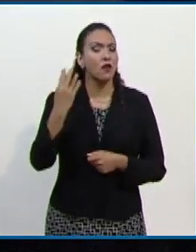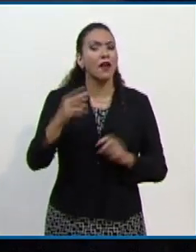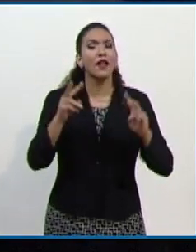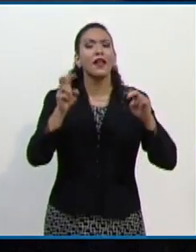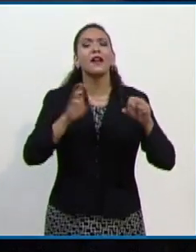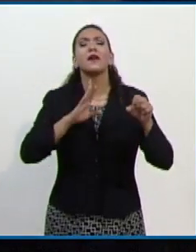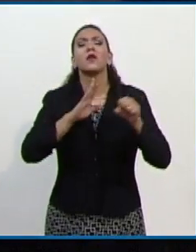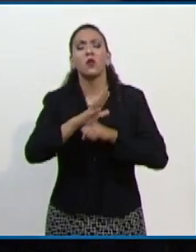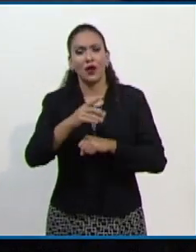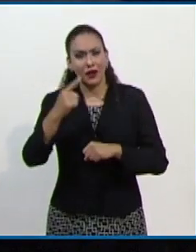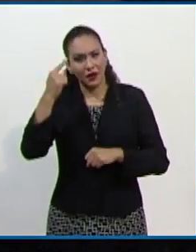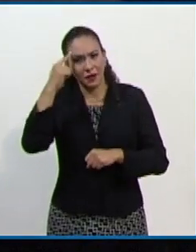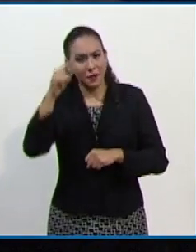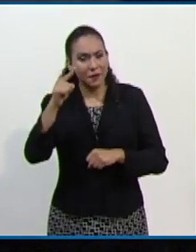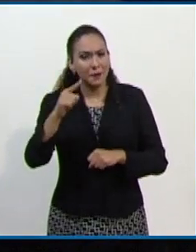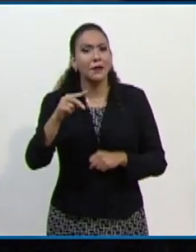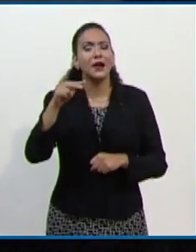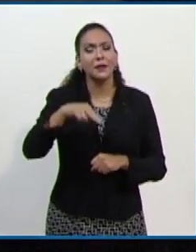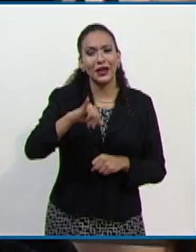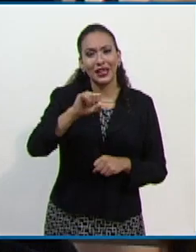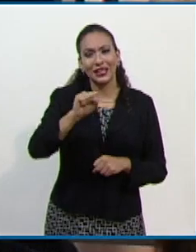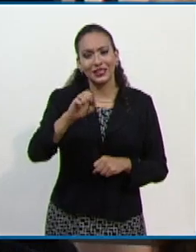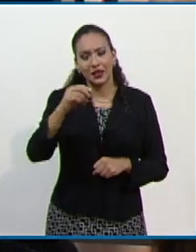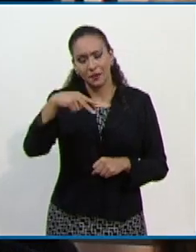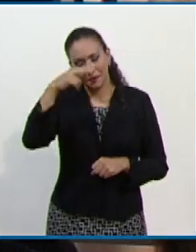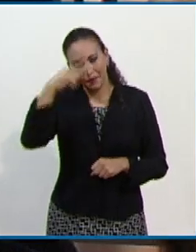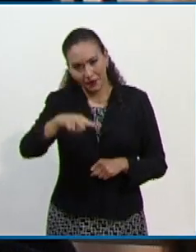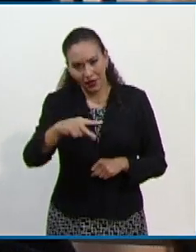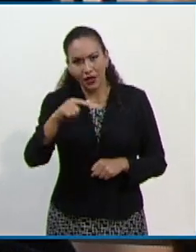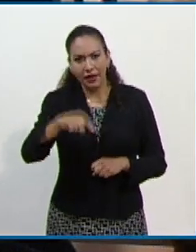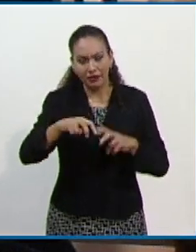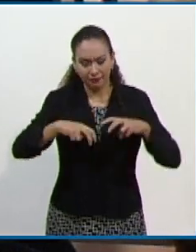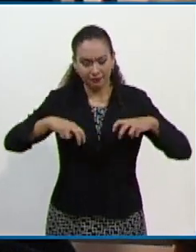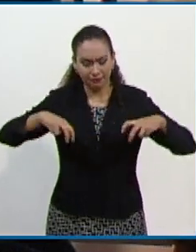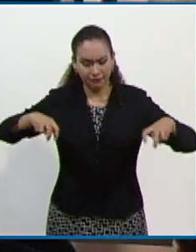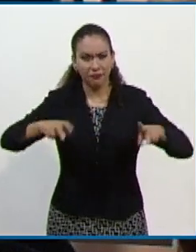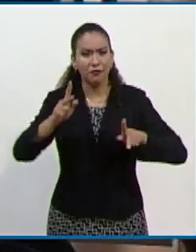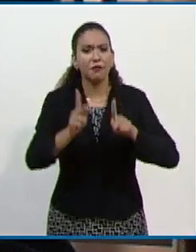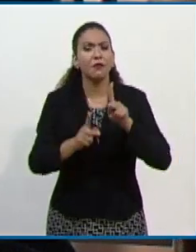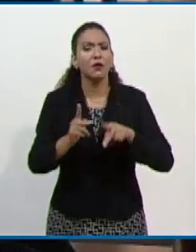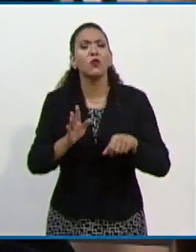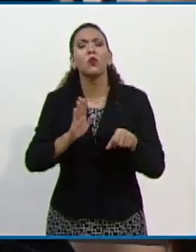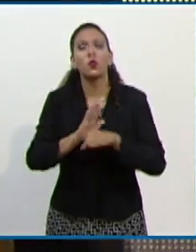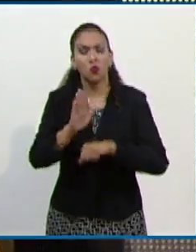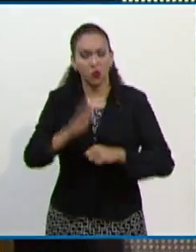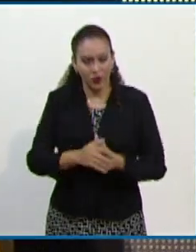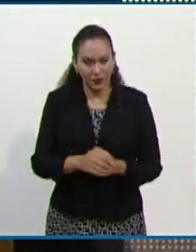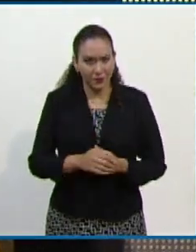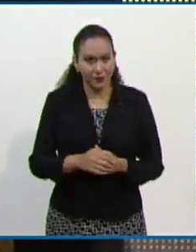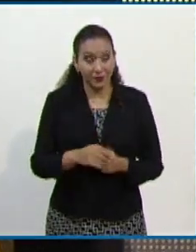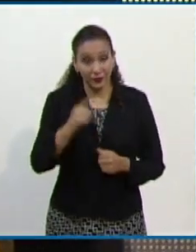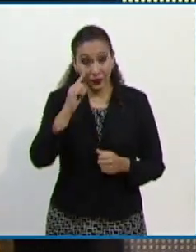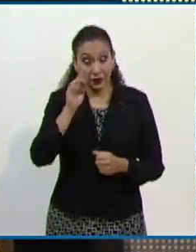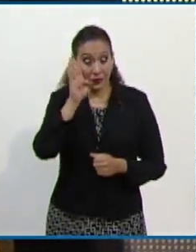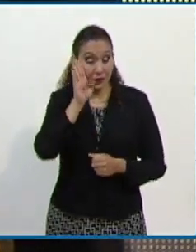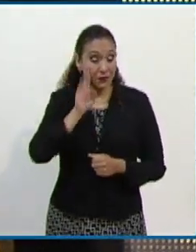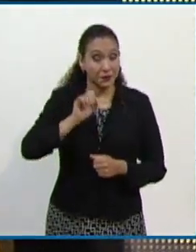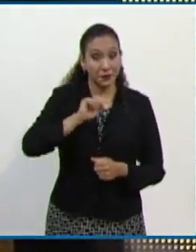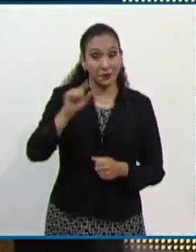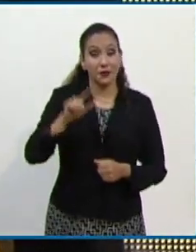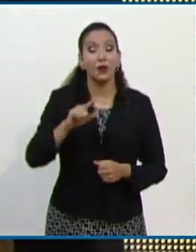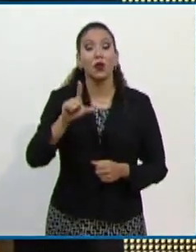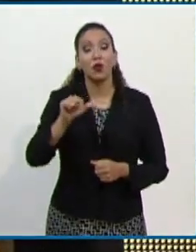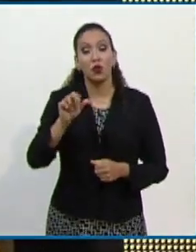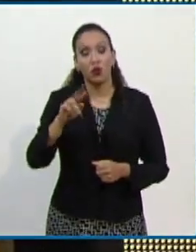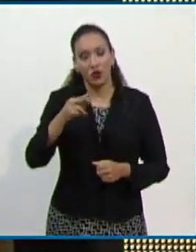Eficiencia para el Arbitraje de ICC México. Y en la mesa Perspectiva Judicial sobre esta materia, La ministra de la Suprema Corte de Justicia